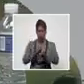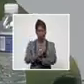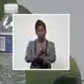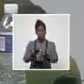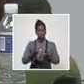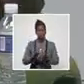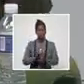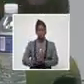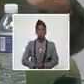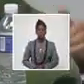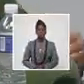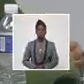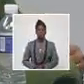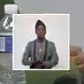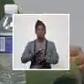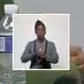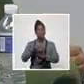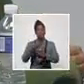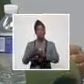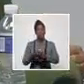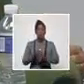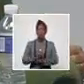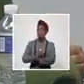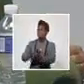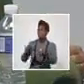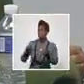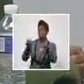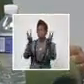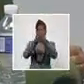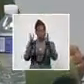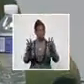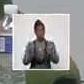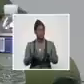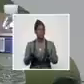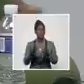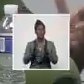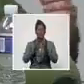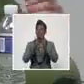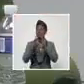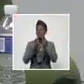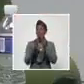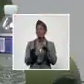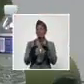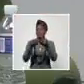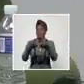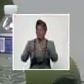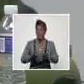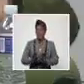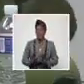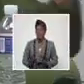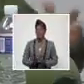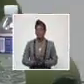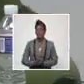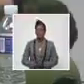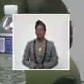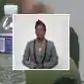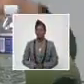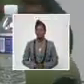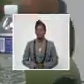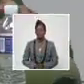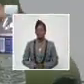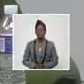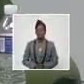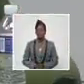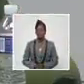Y de ahí toman las redes sociales, como ha pasado hasta ahora, toman el resto de las instituciones,